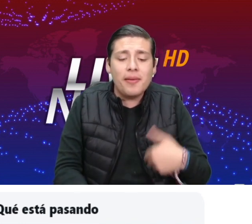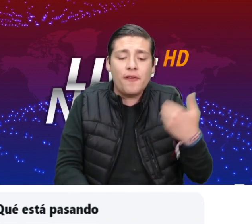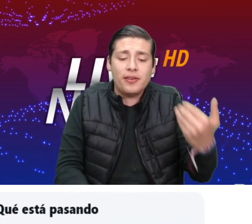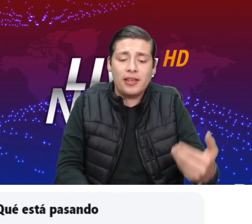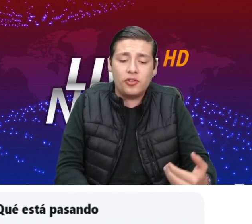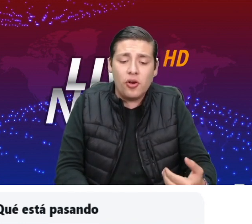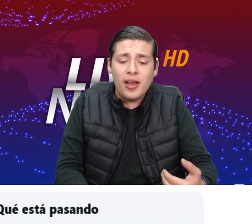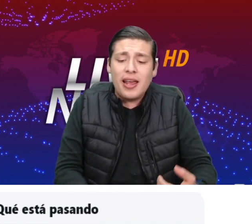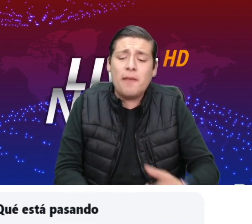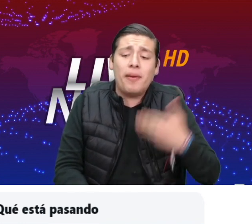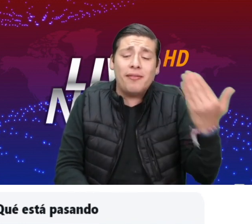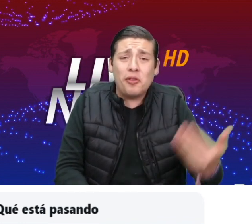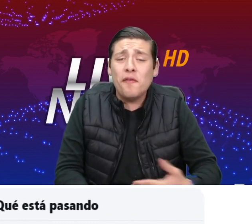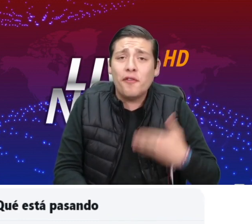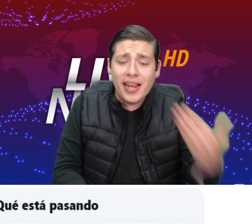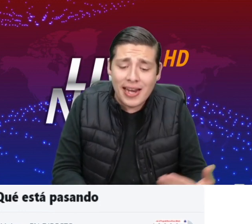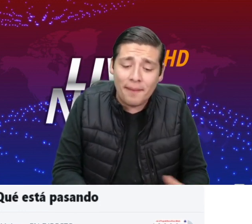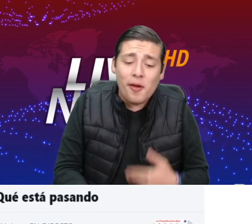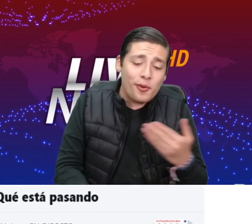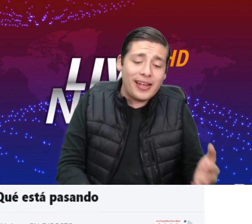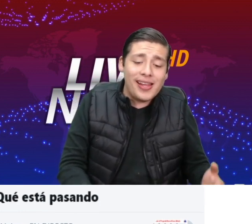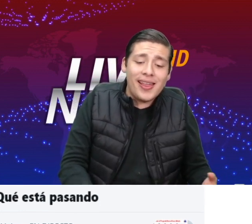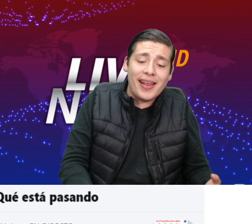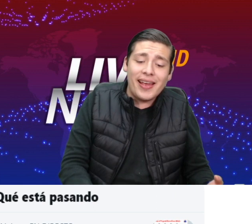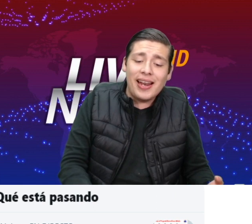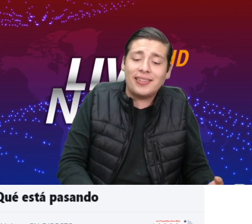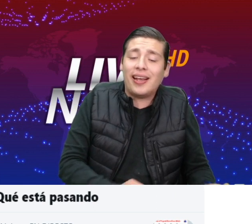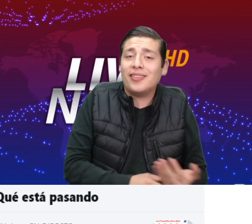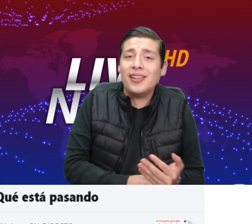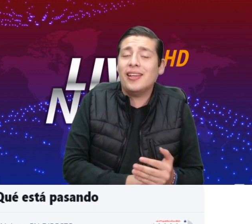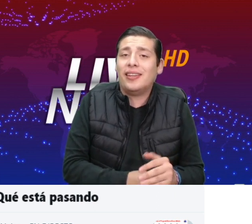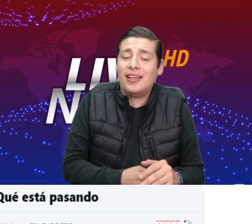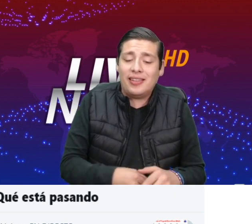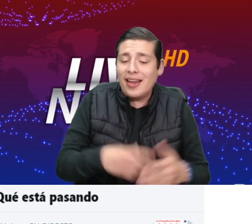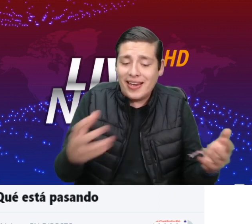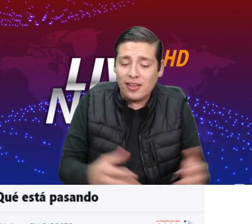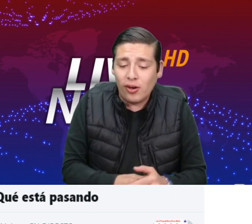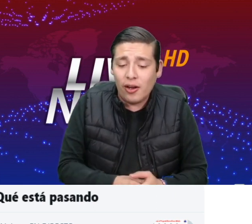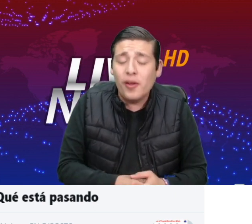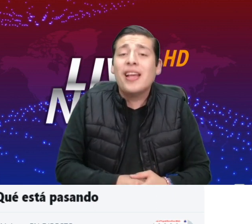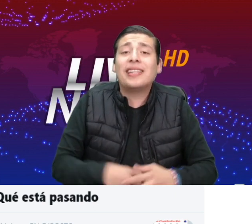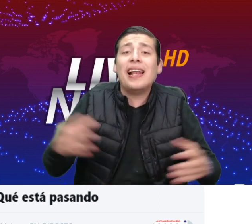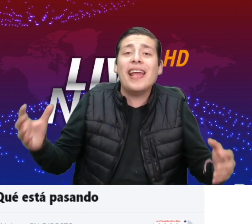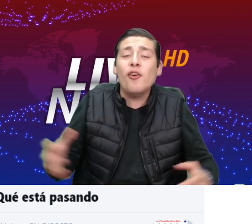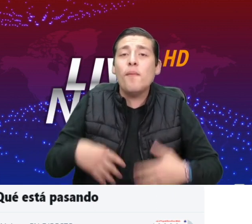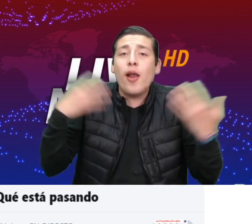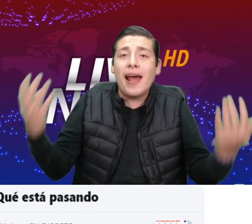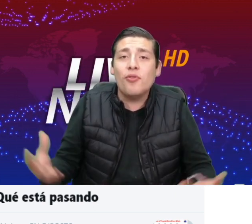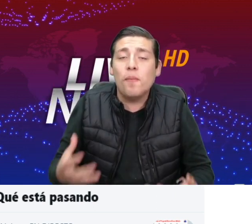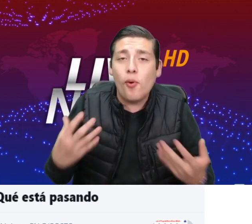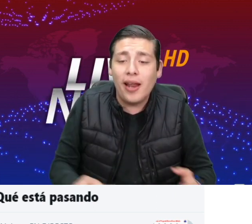esta manifestación y plantón Frena, porque el día de ayer las casitas que están en el Zócalo